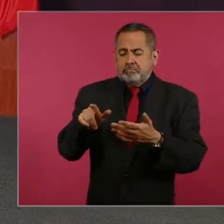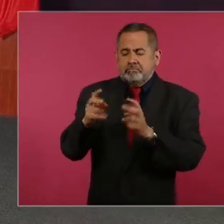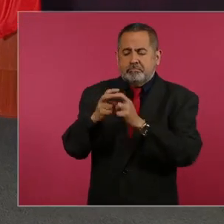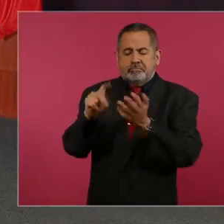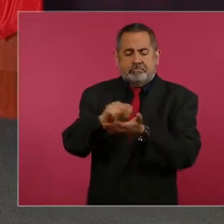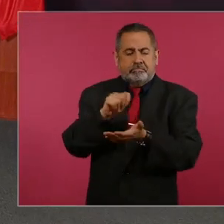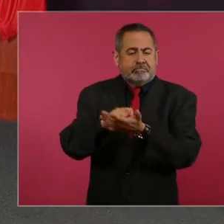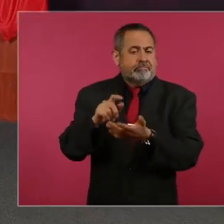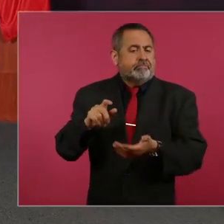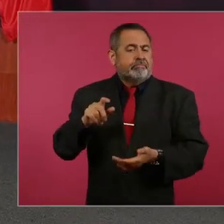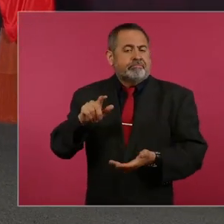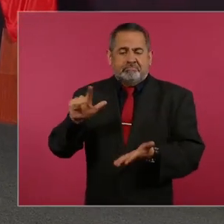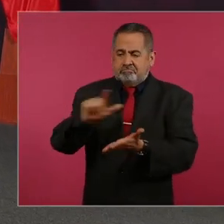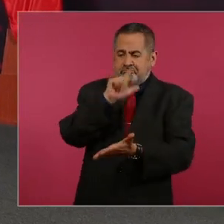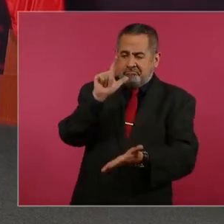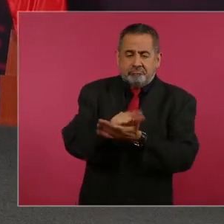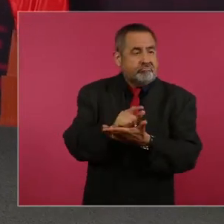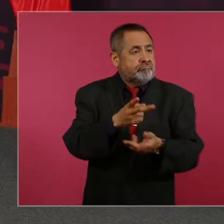visitaran México